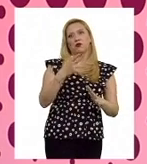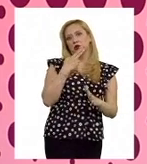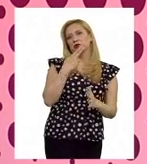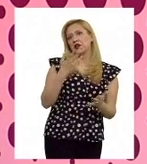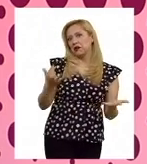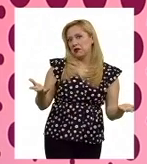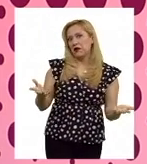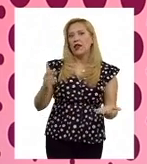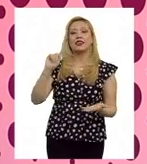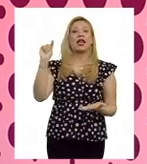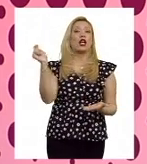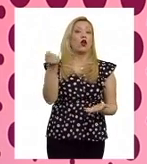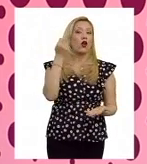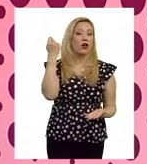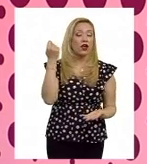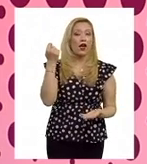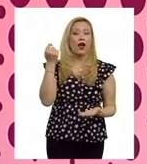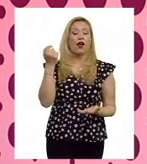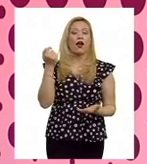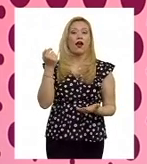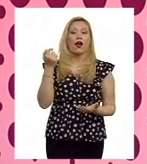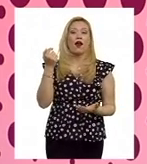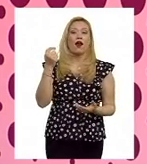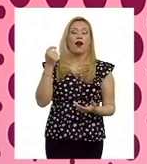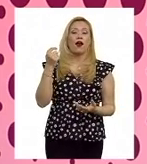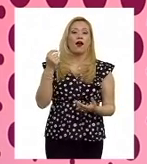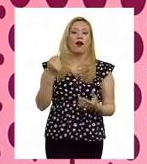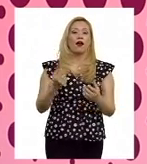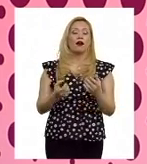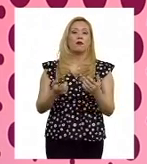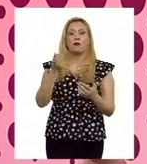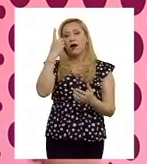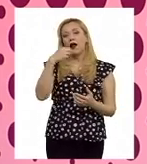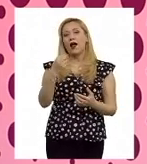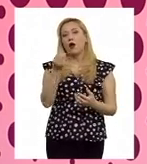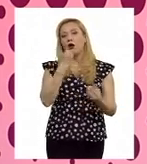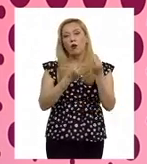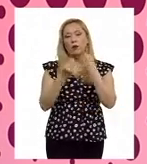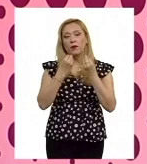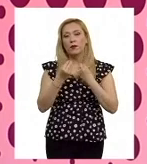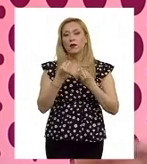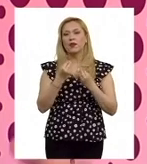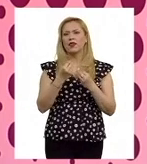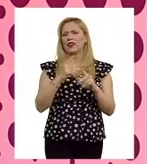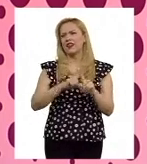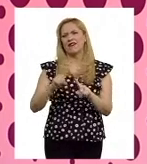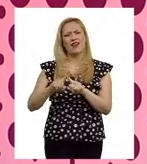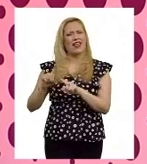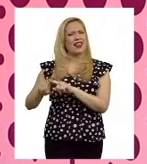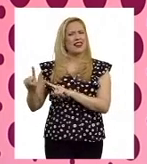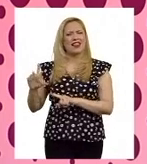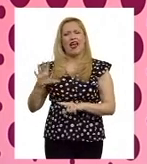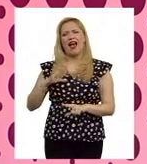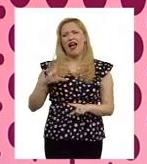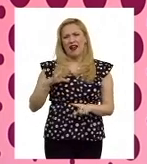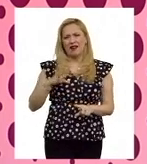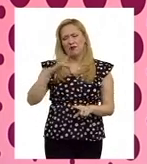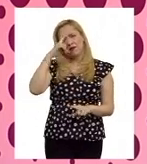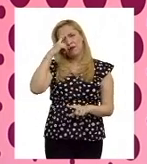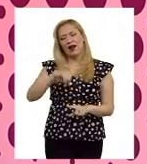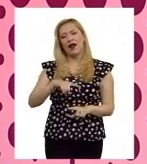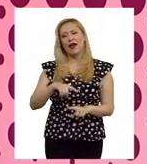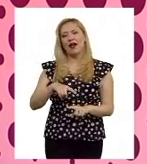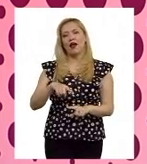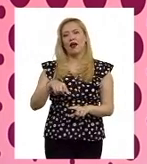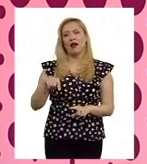incluso en la tecnología, en la alimentación. Hay un montón de precauciones para que justamente